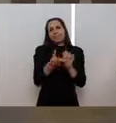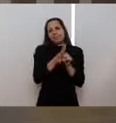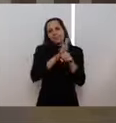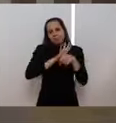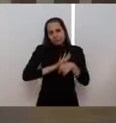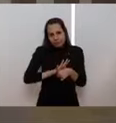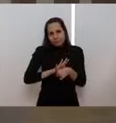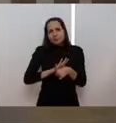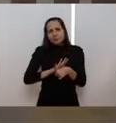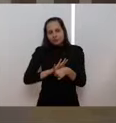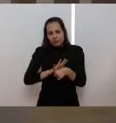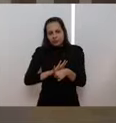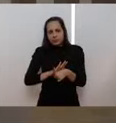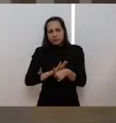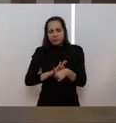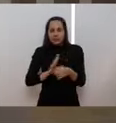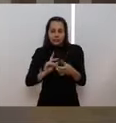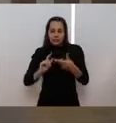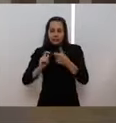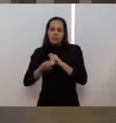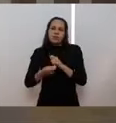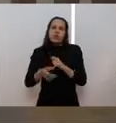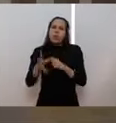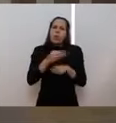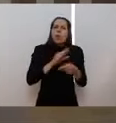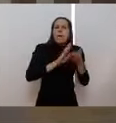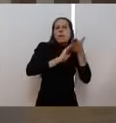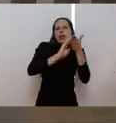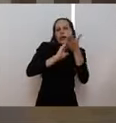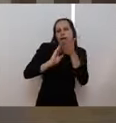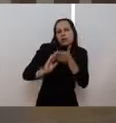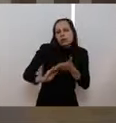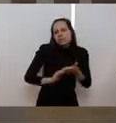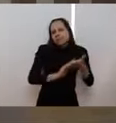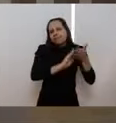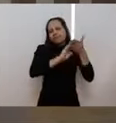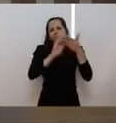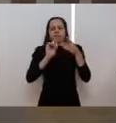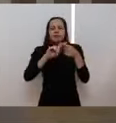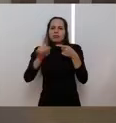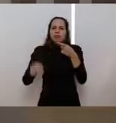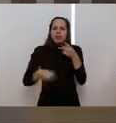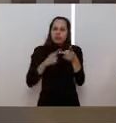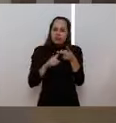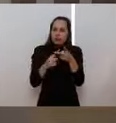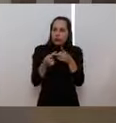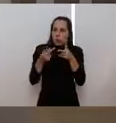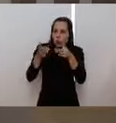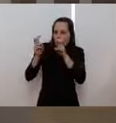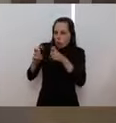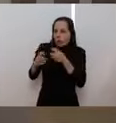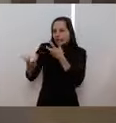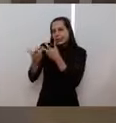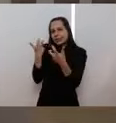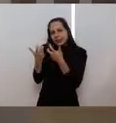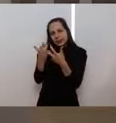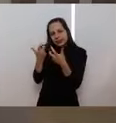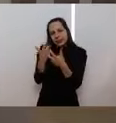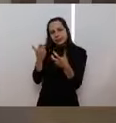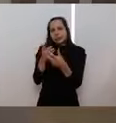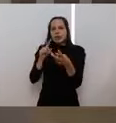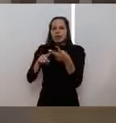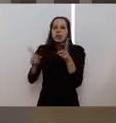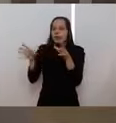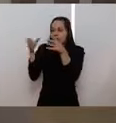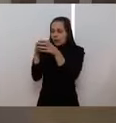del coi 19 todos los mantenimientos y toda la actualización de nuestros sistemas de nuestro